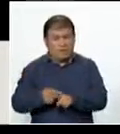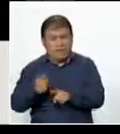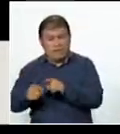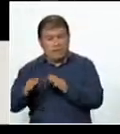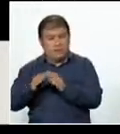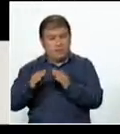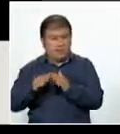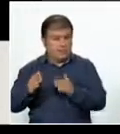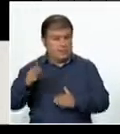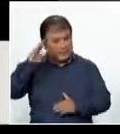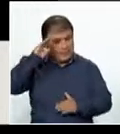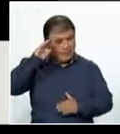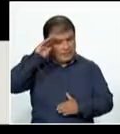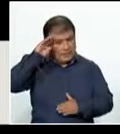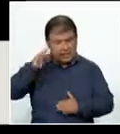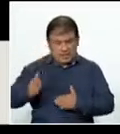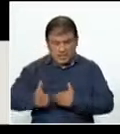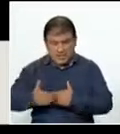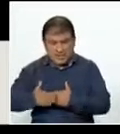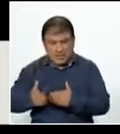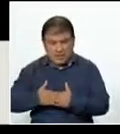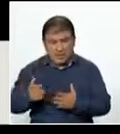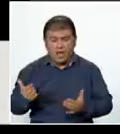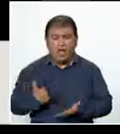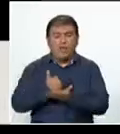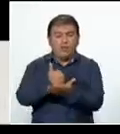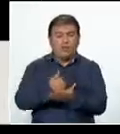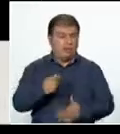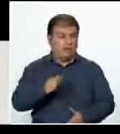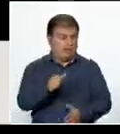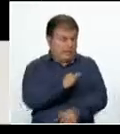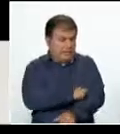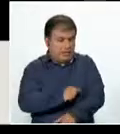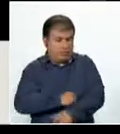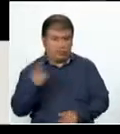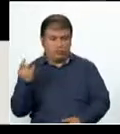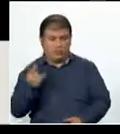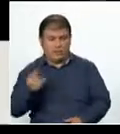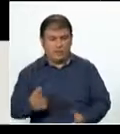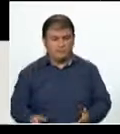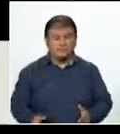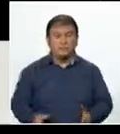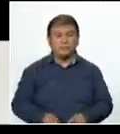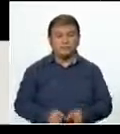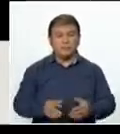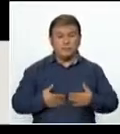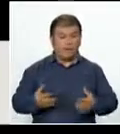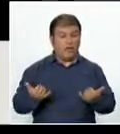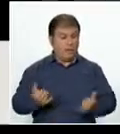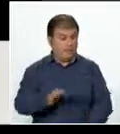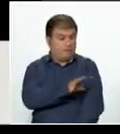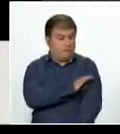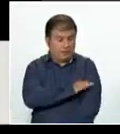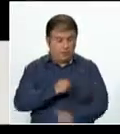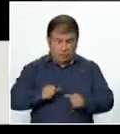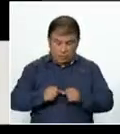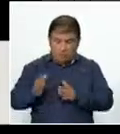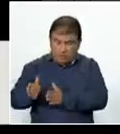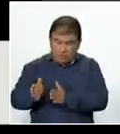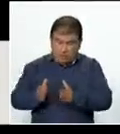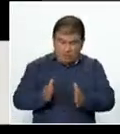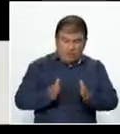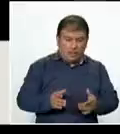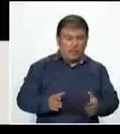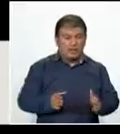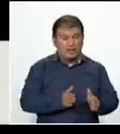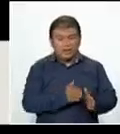cercanas para trasladar a los heridos de urgencia. Es la información que tenemos por el momento, mientras el fiscal viene desarrollando las diligencias en la